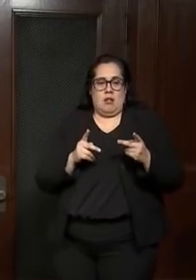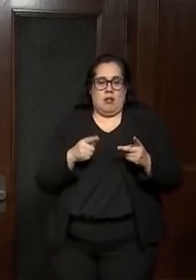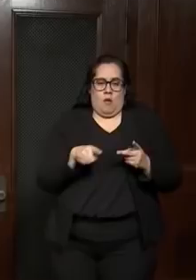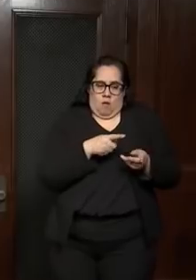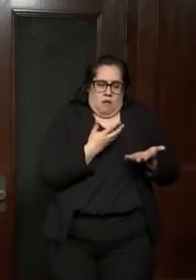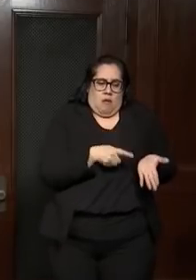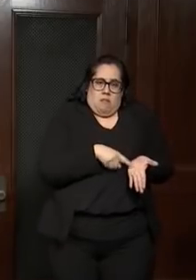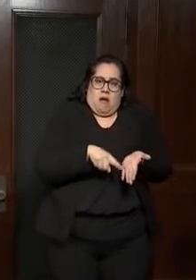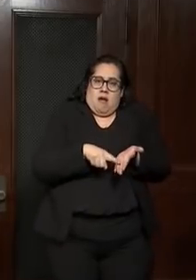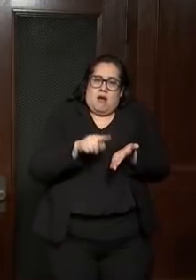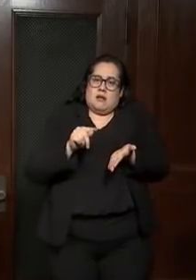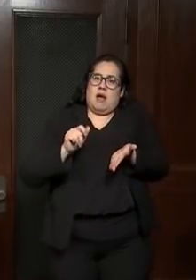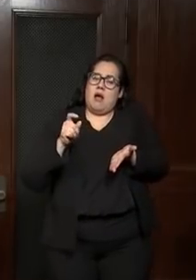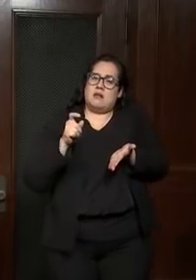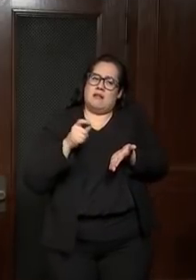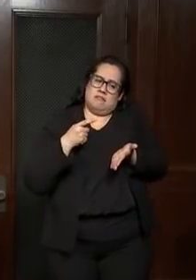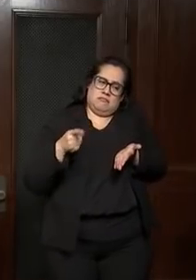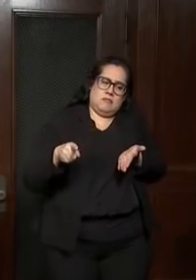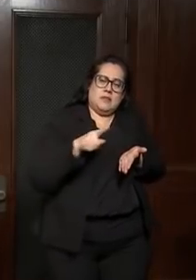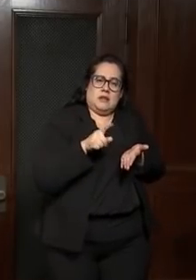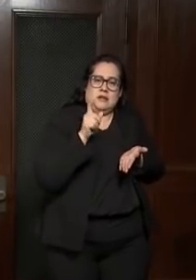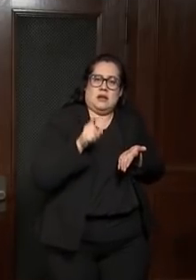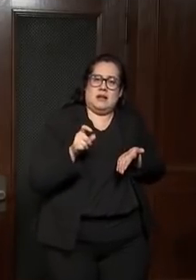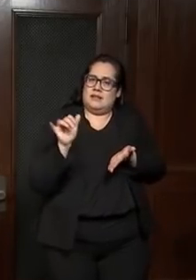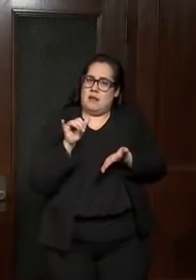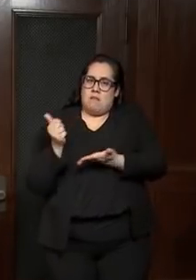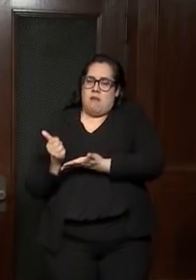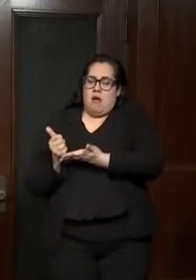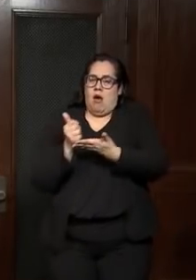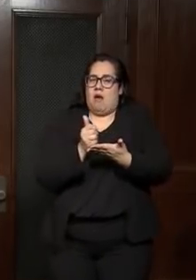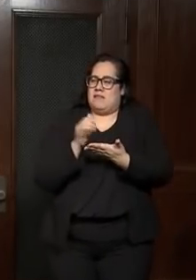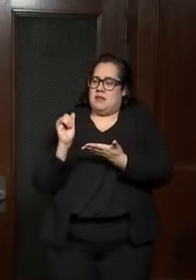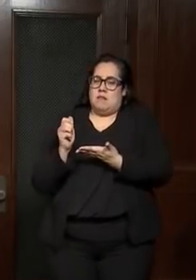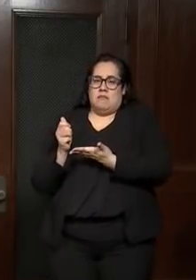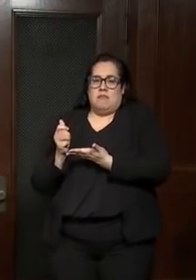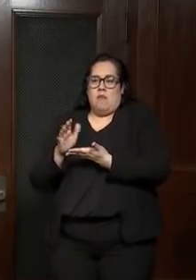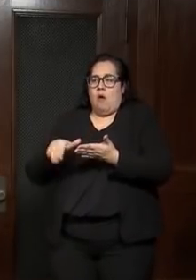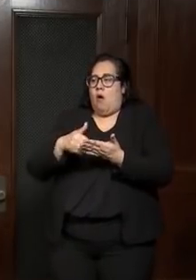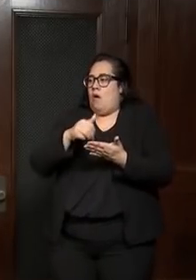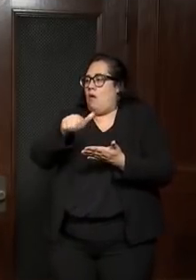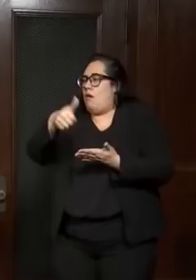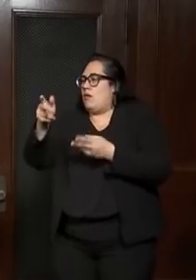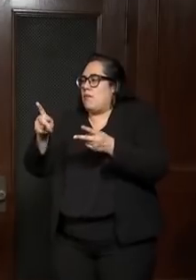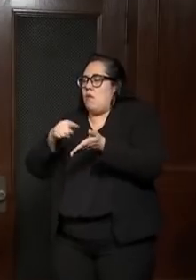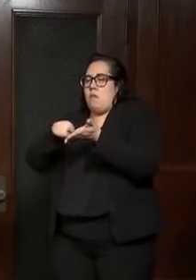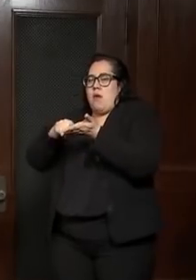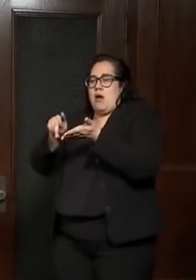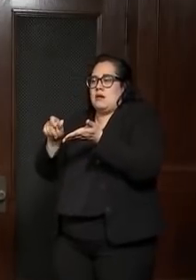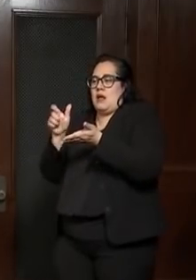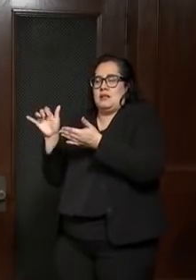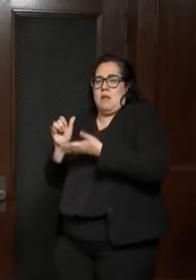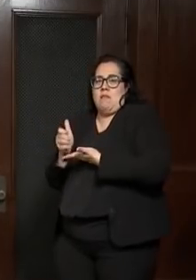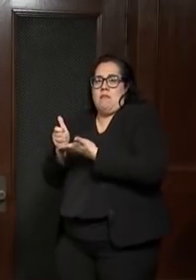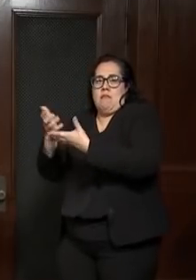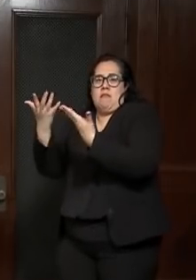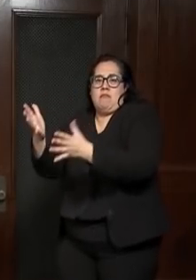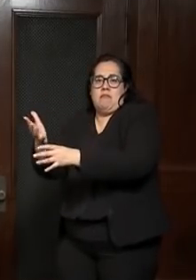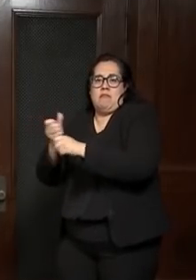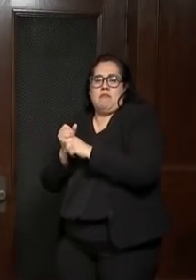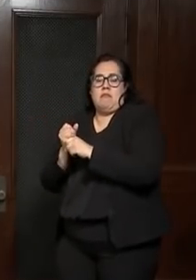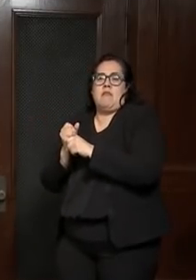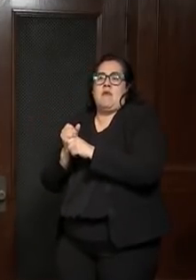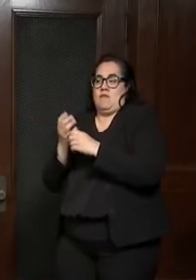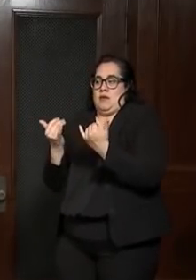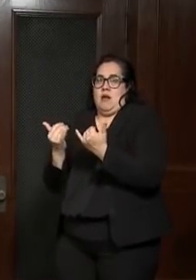pagan impuestos. Ellos necesitan la ayuda, la asistencia que las otras personas que pagan impuestos pueden